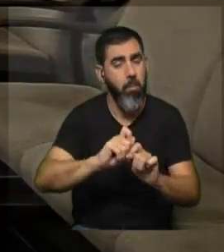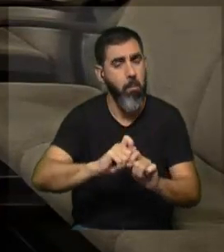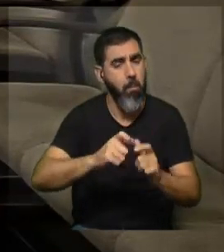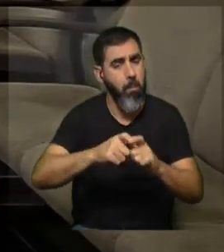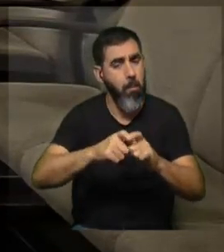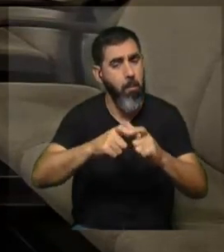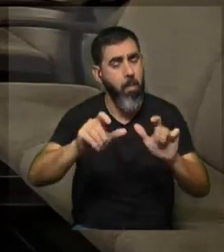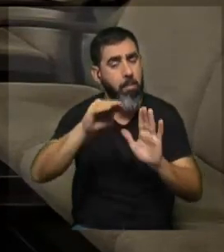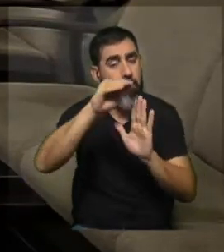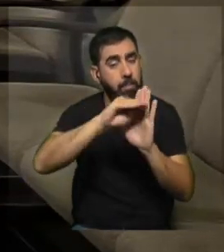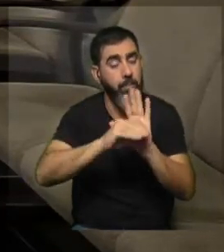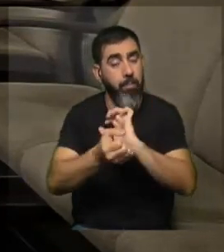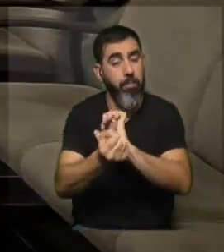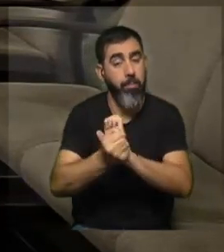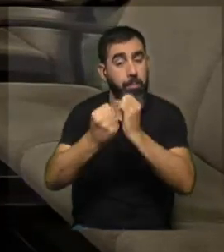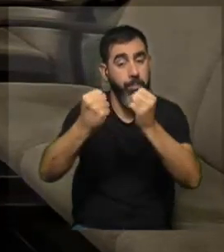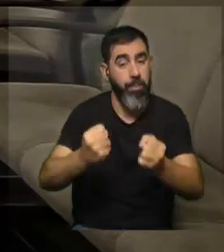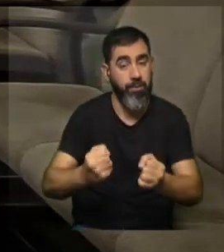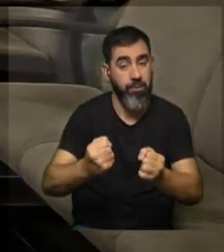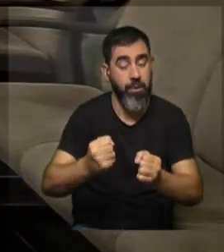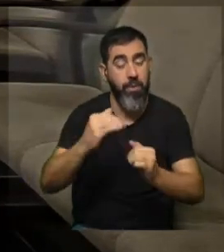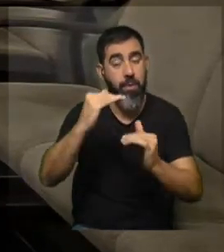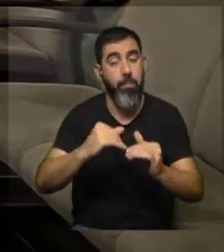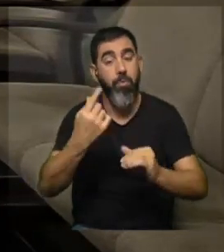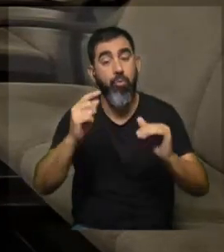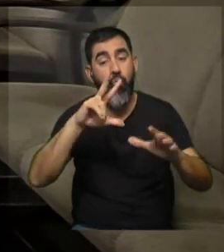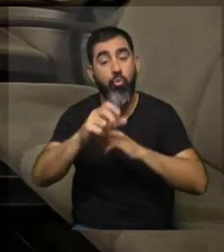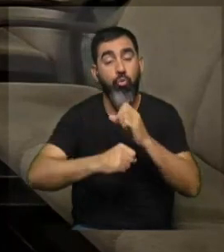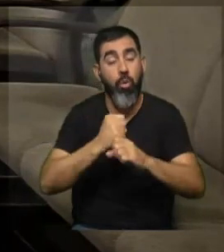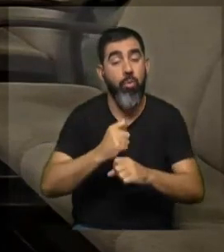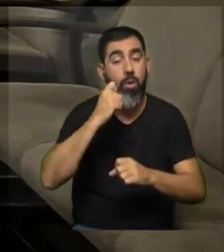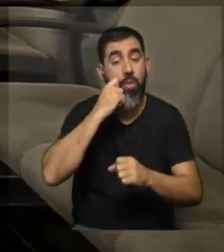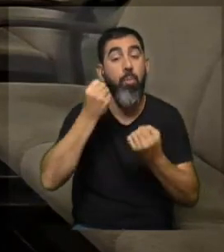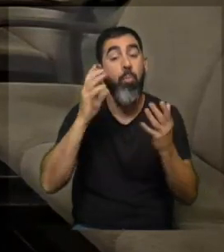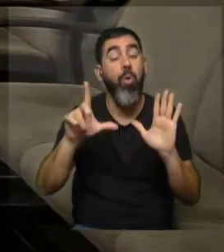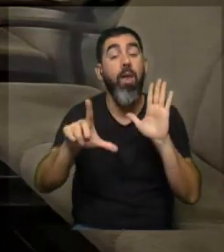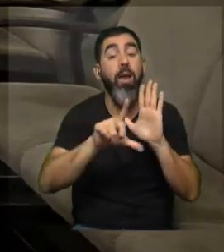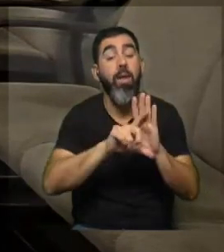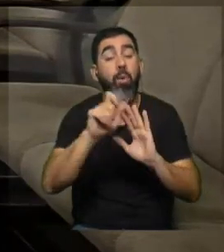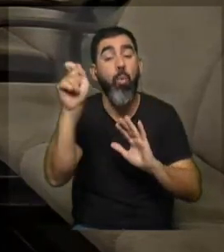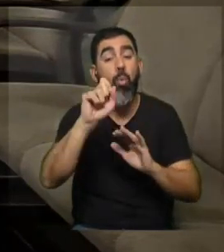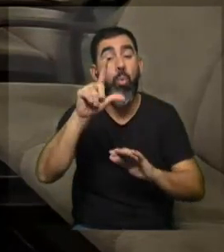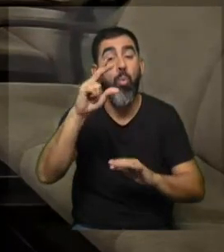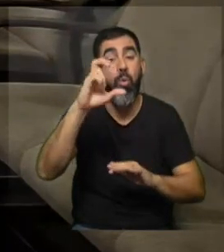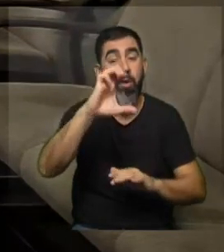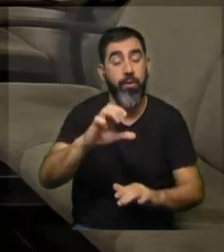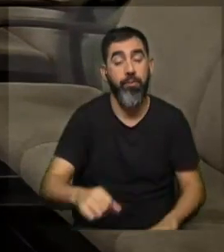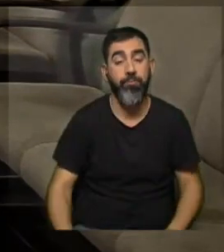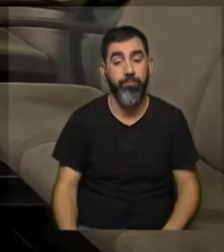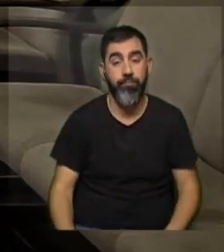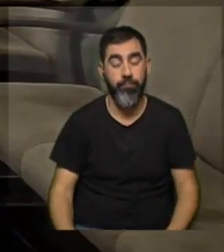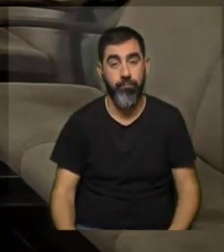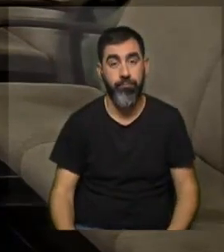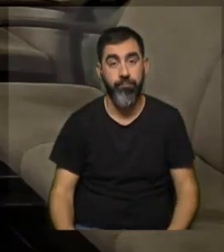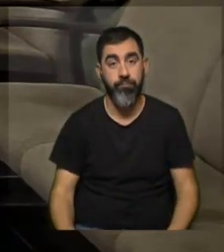de las medidas privativas de libertad de menores de edad debido a la aplicación de la ley de Urgente consideración de